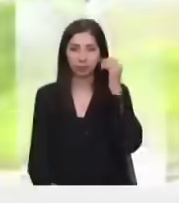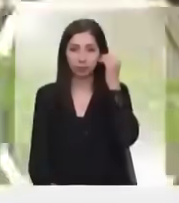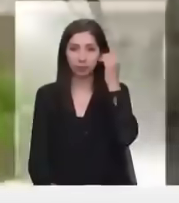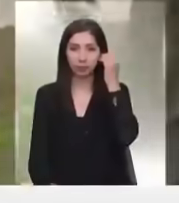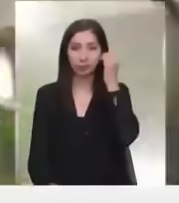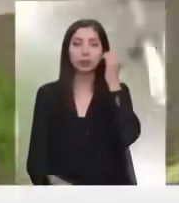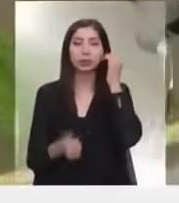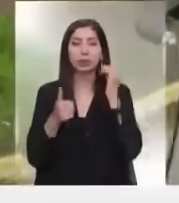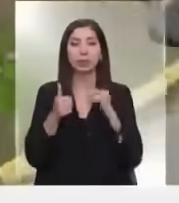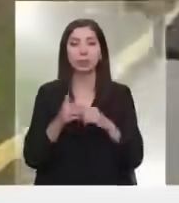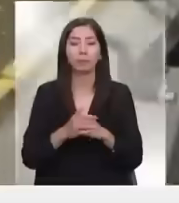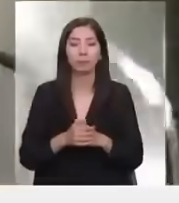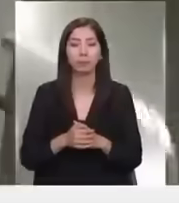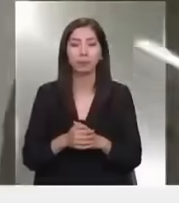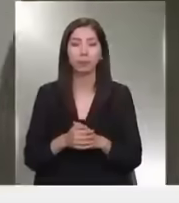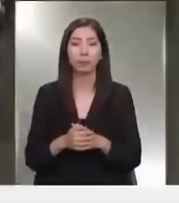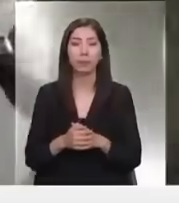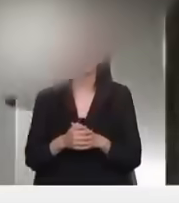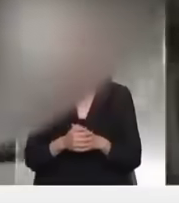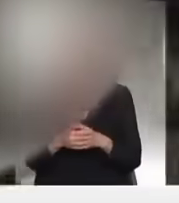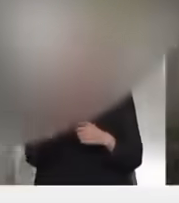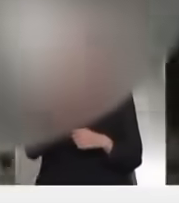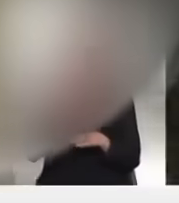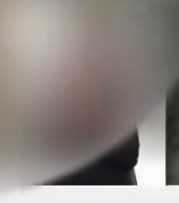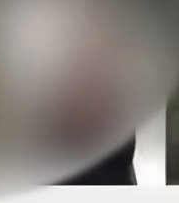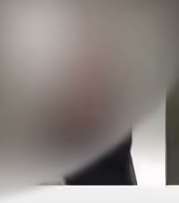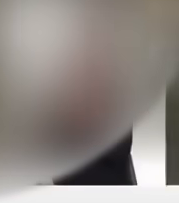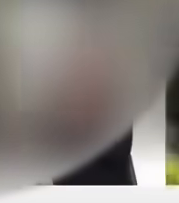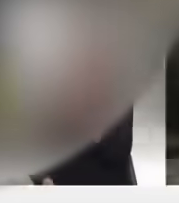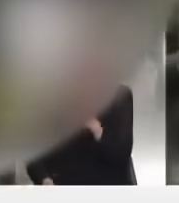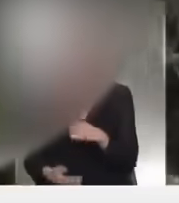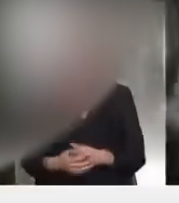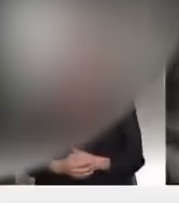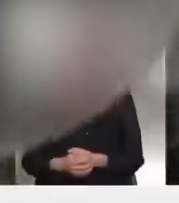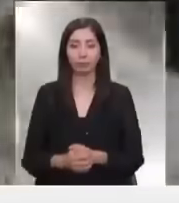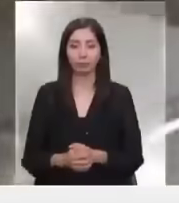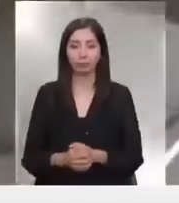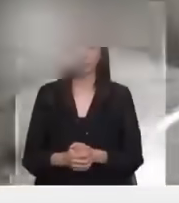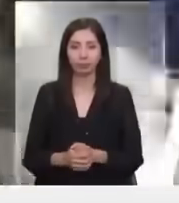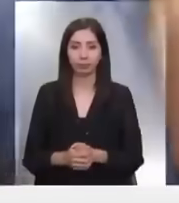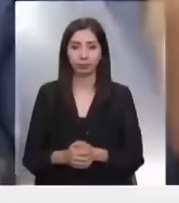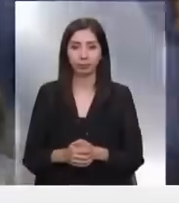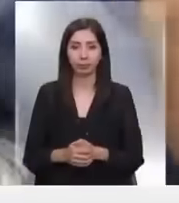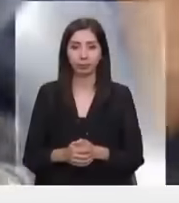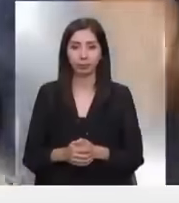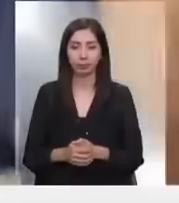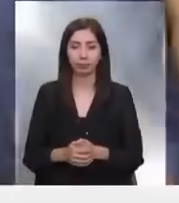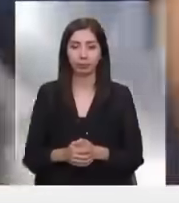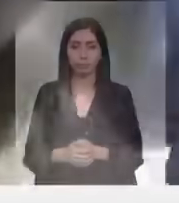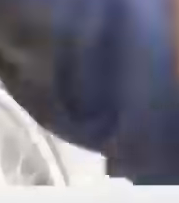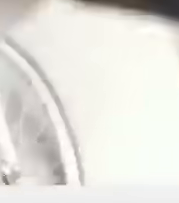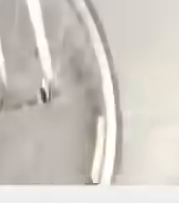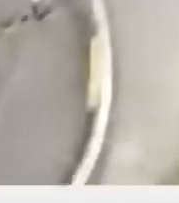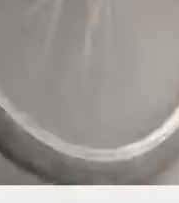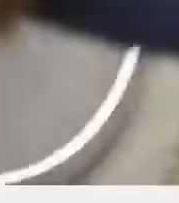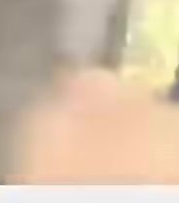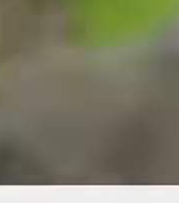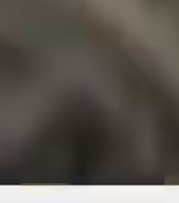Quienes están detrás de este delito lo vemos en el siguiente reportaje. Ahí está, me la vendieron.